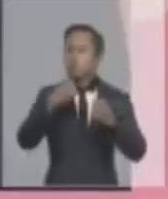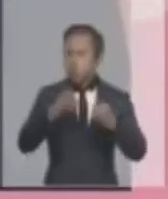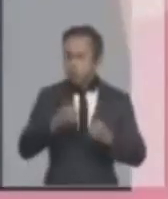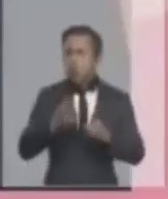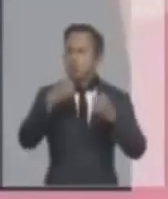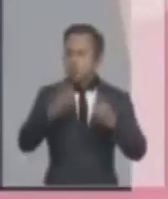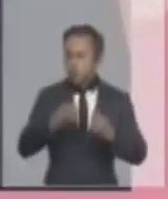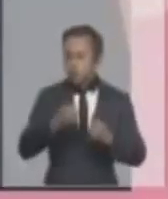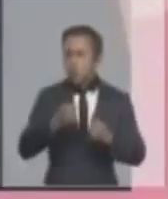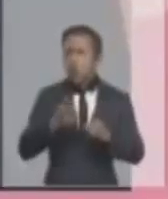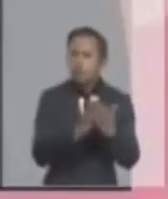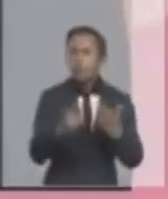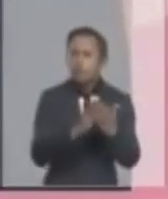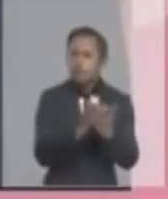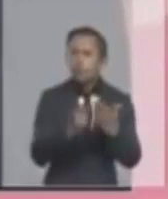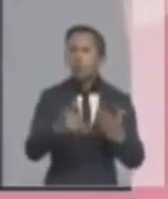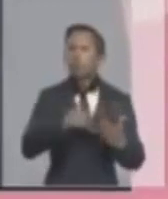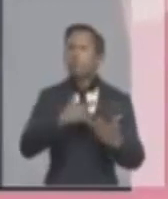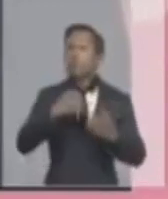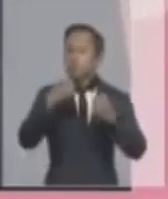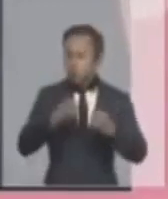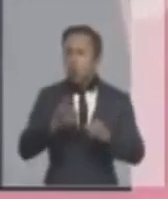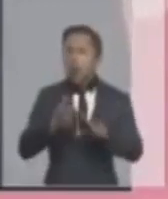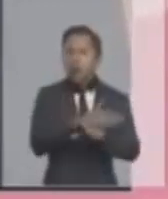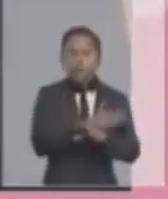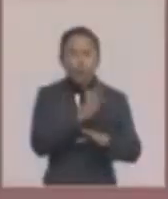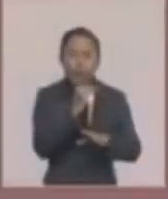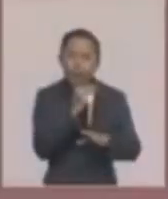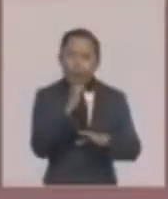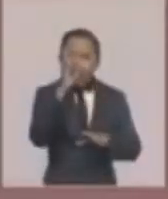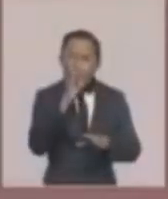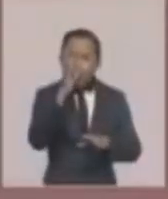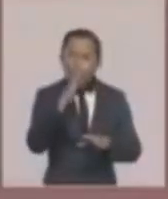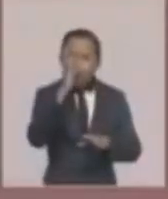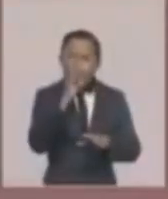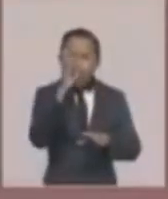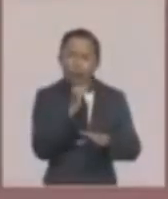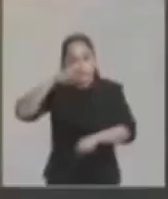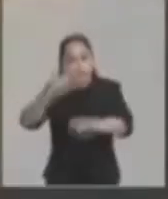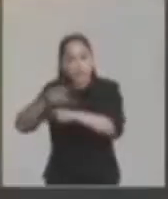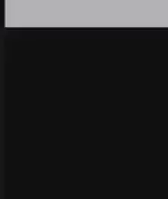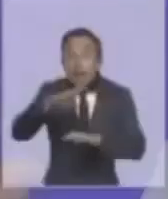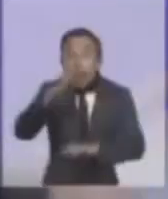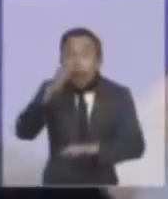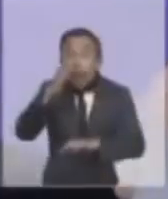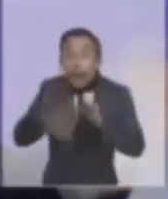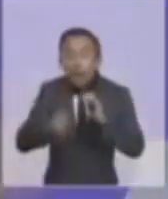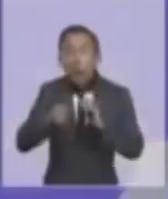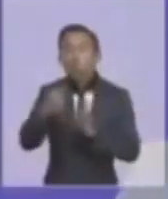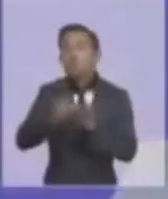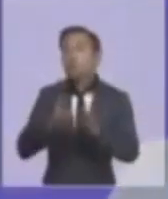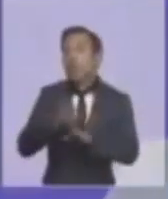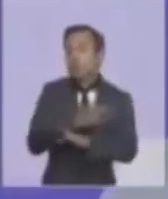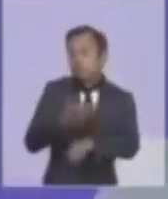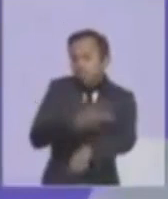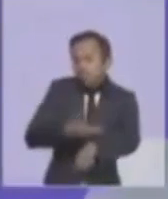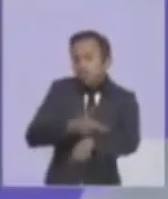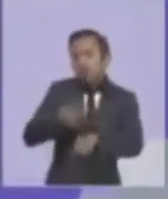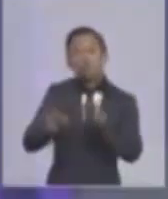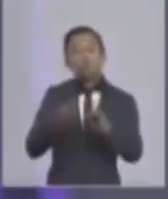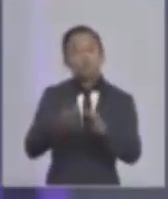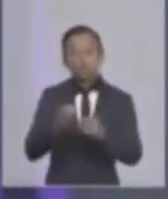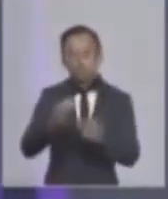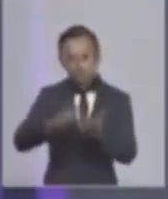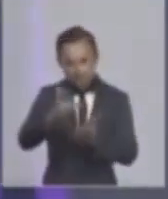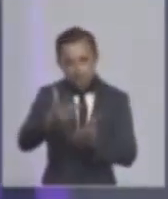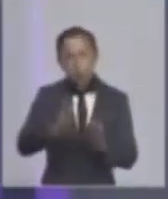José Antonio Mid. No sabía yo. Soy José Antonio Mid. Y para mí lo más importante son las putas. Candidato Jaime. Vale.